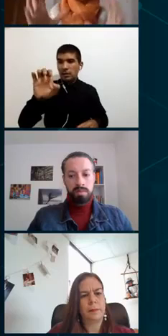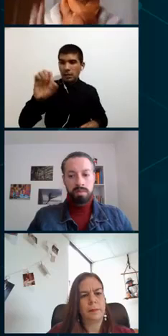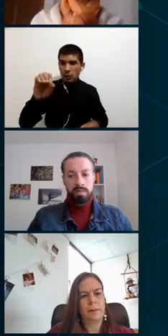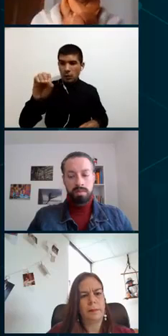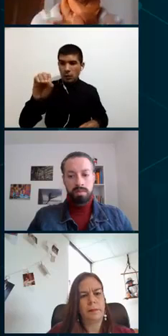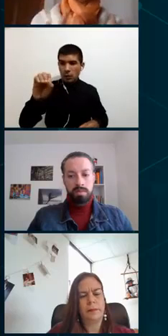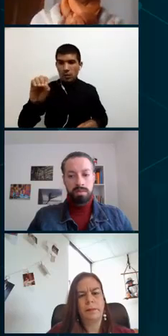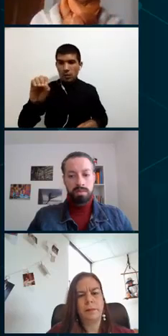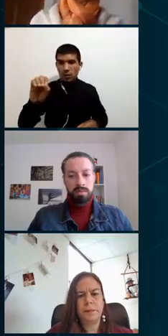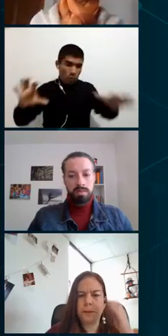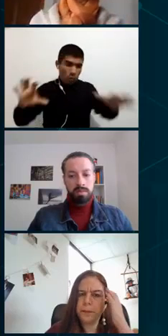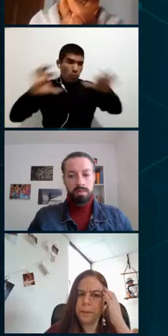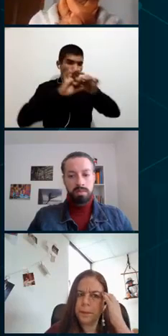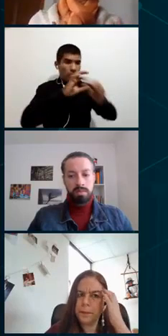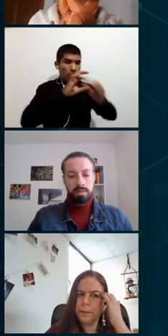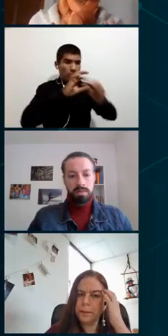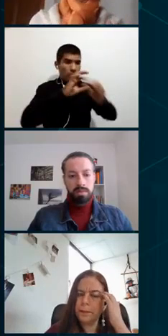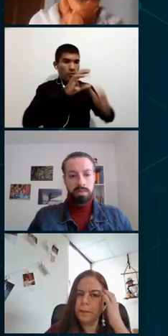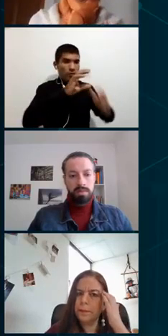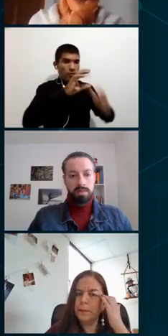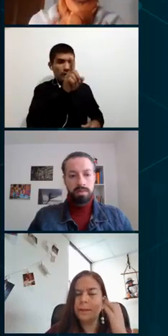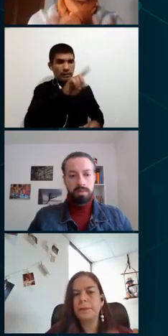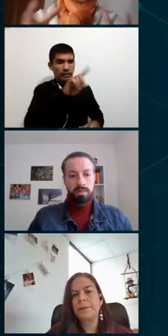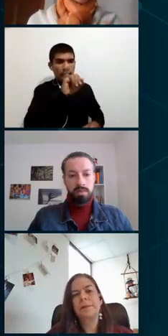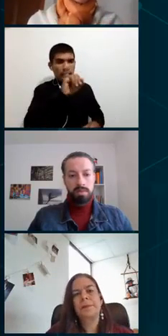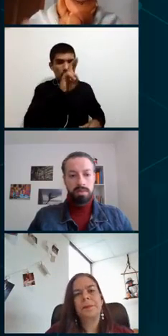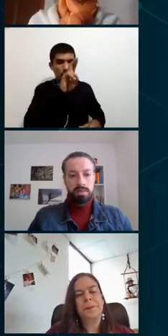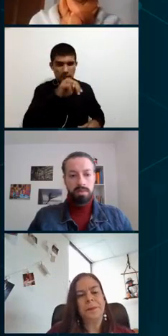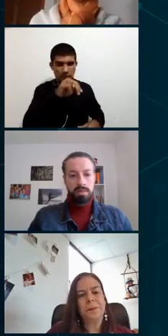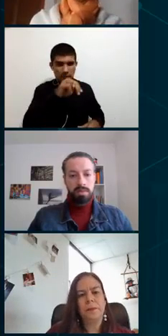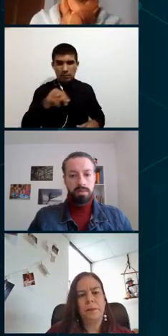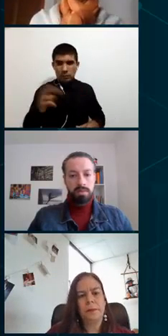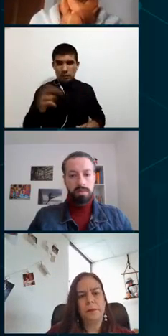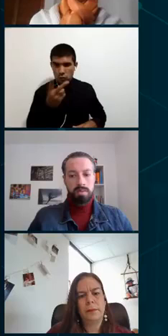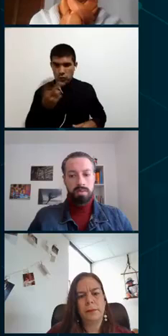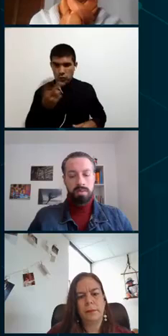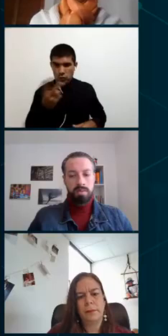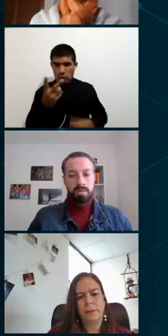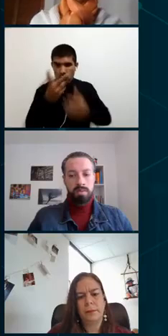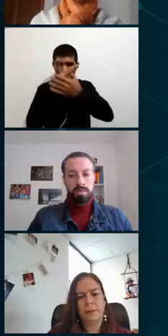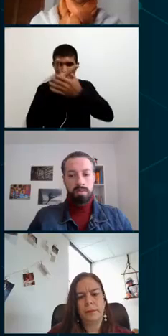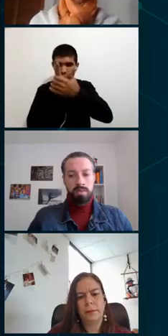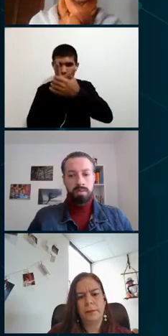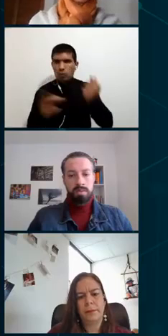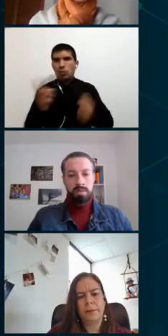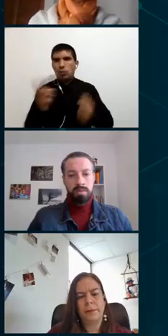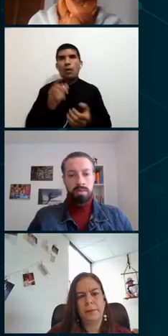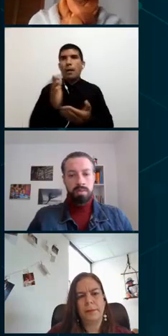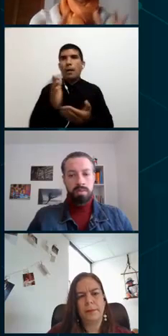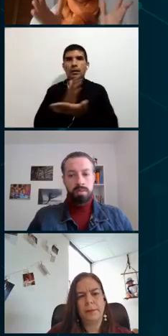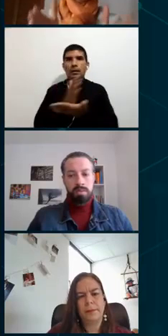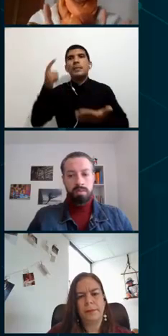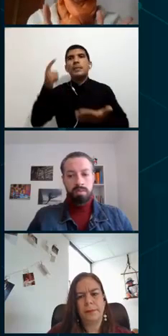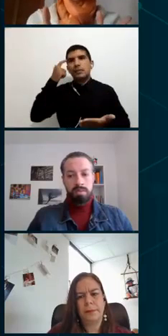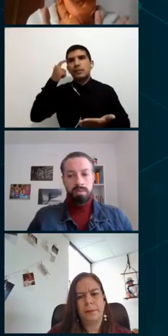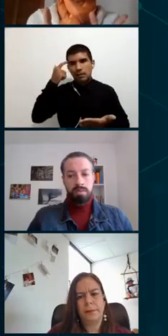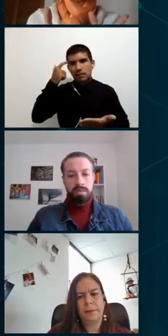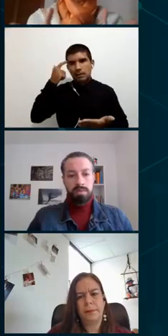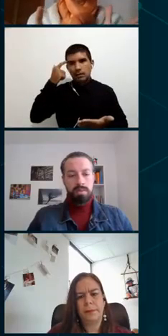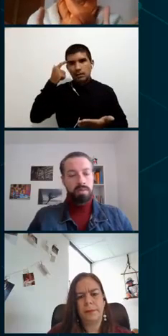digamos, la bienvenida, ellos dejan claro que no es su creación, pero sí reconocen que a